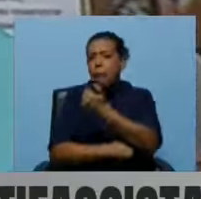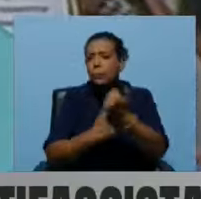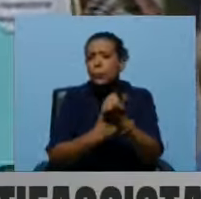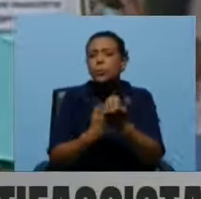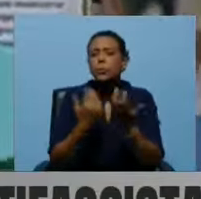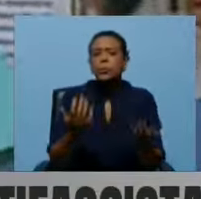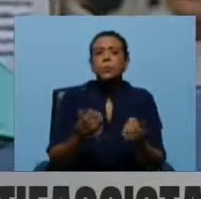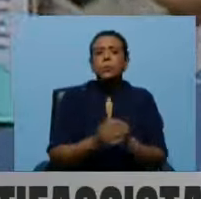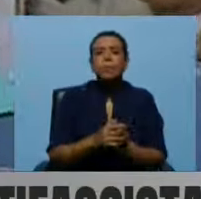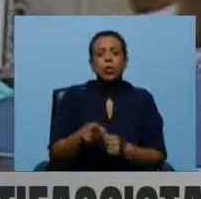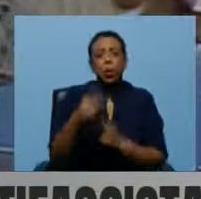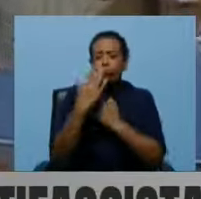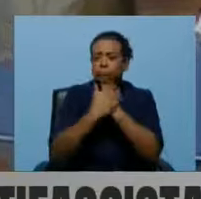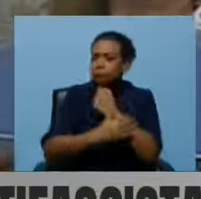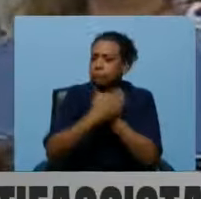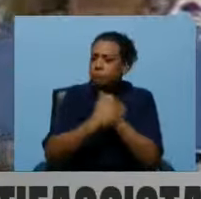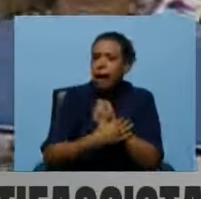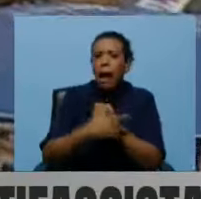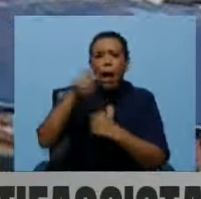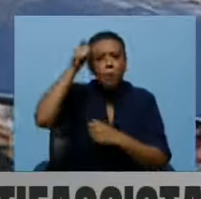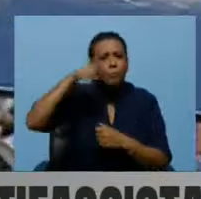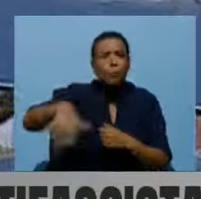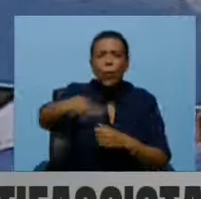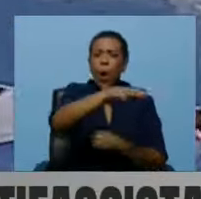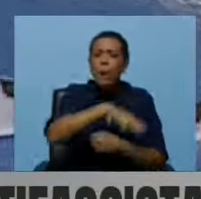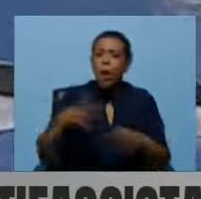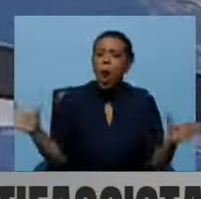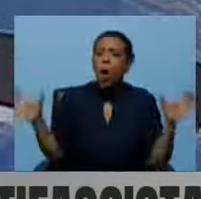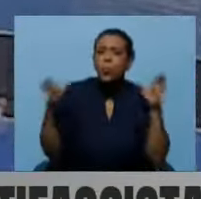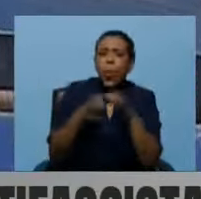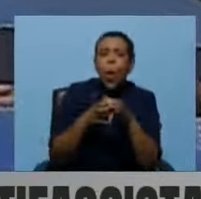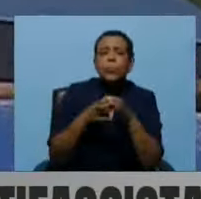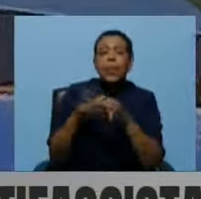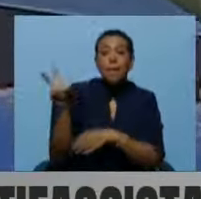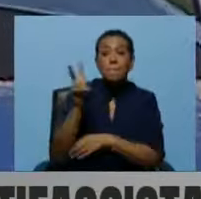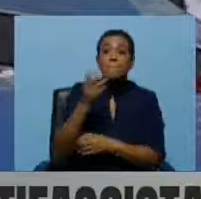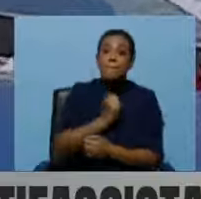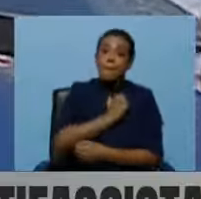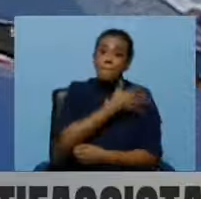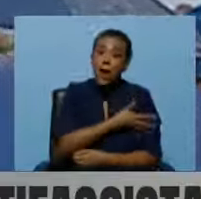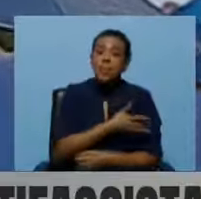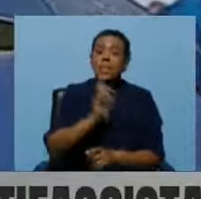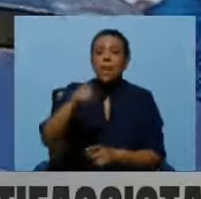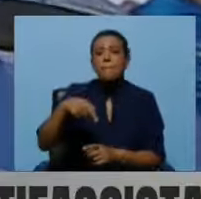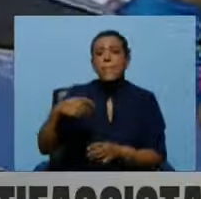y solidaridad en esta concentración al pueblo de Palestina y el Líbano.